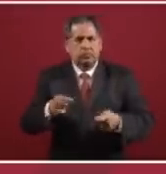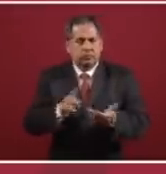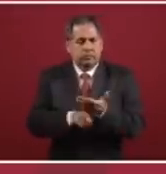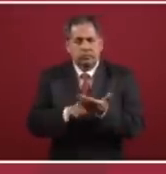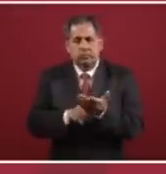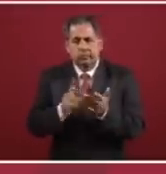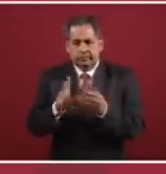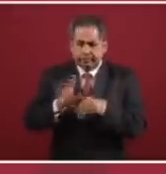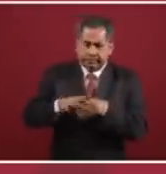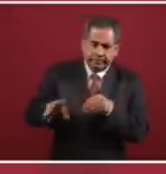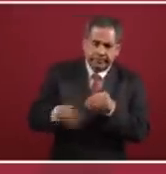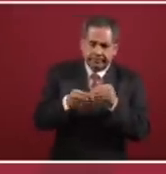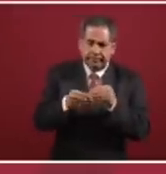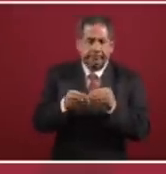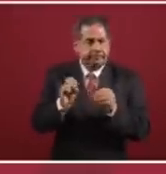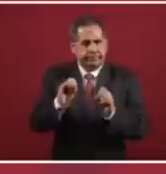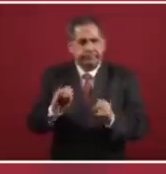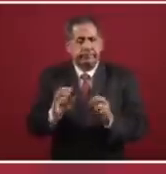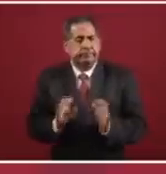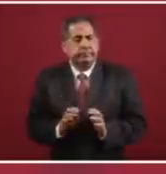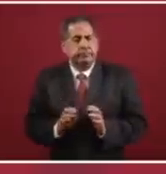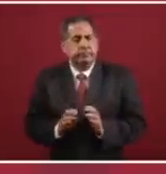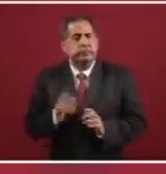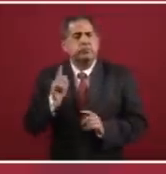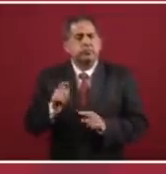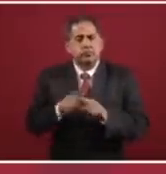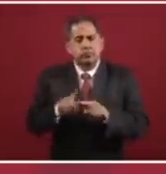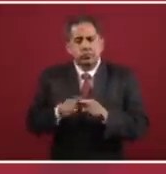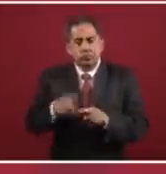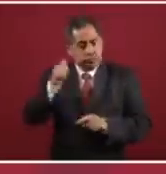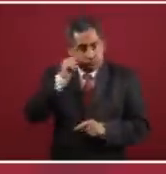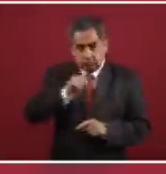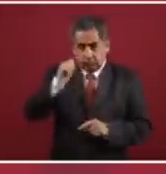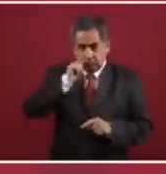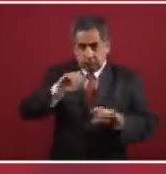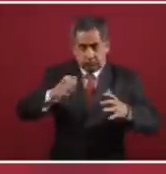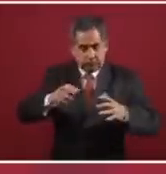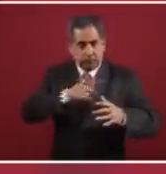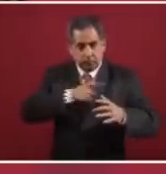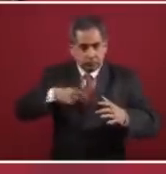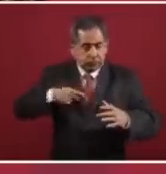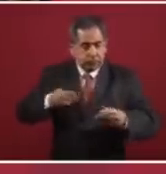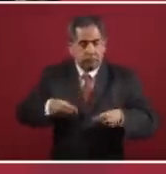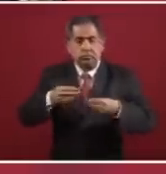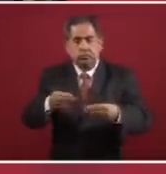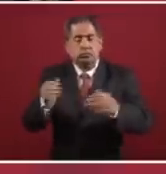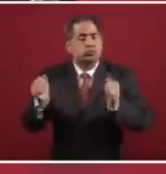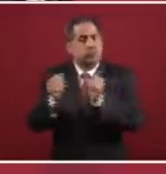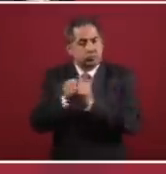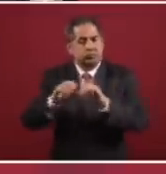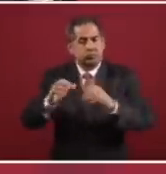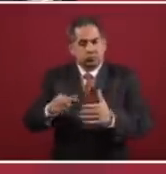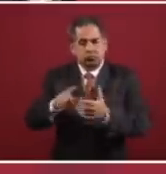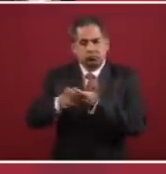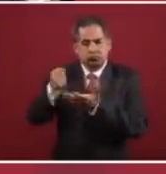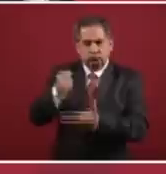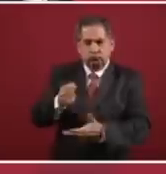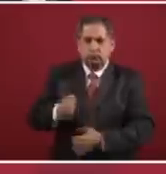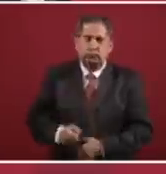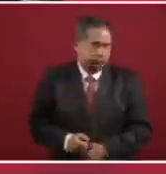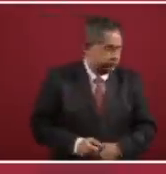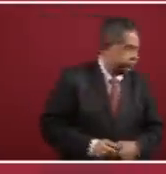ese añadido de que siempre se cuente con